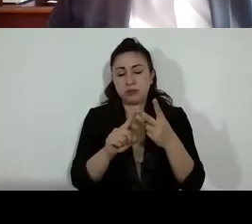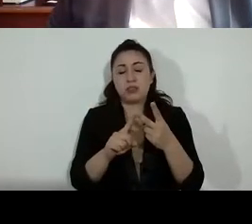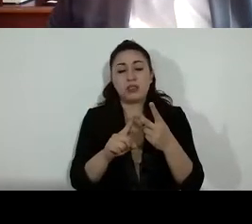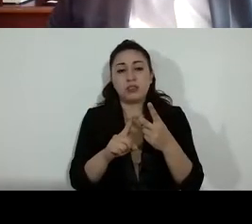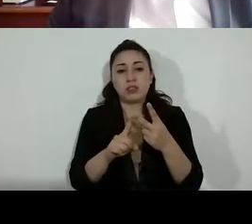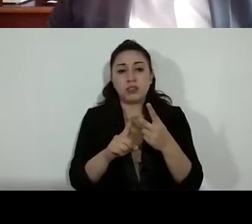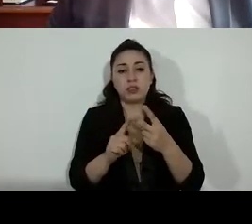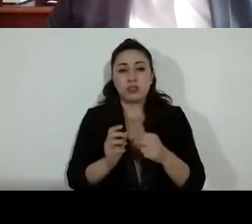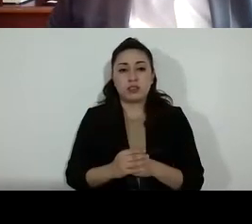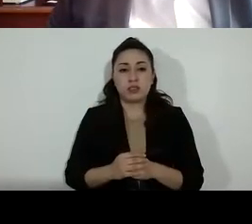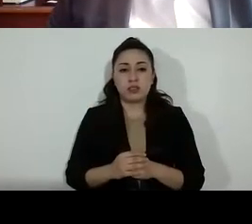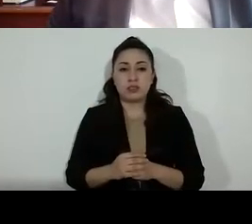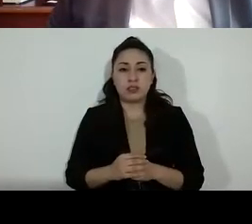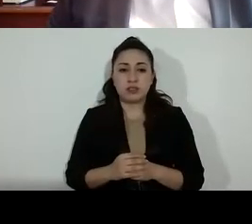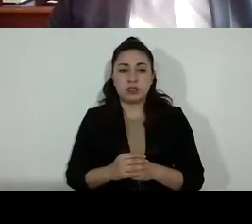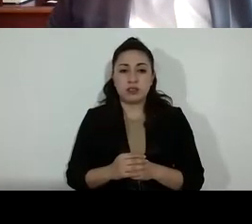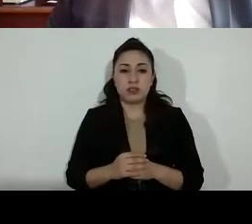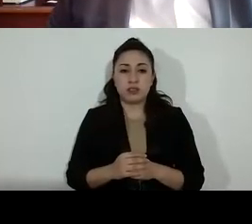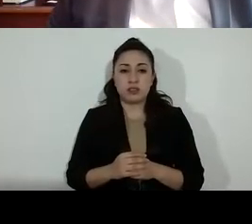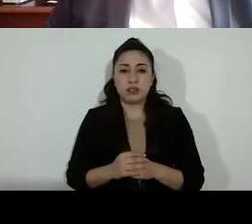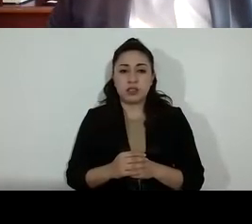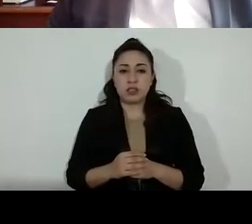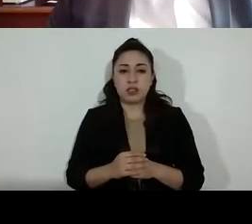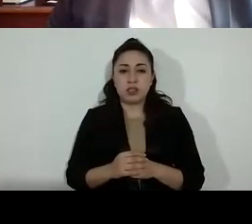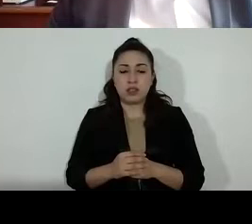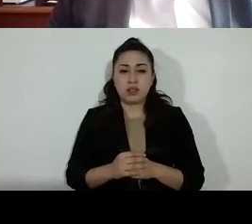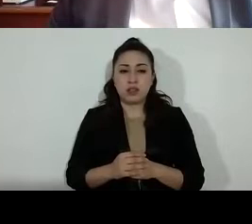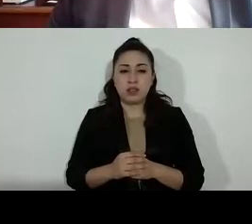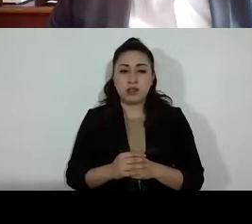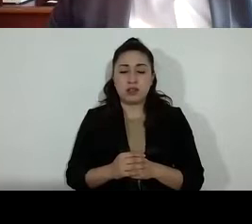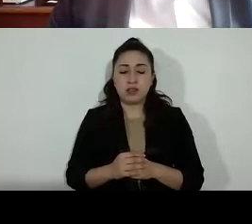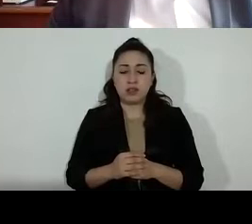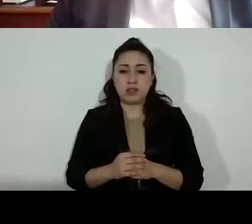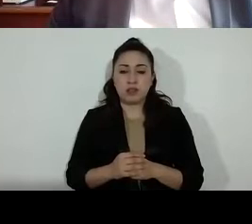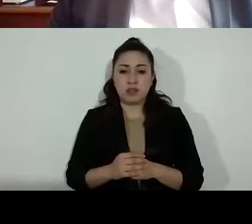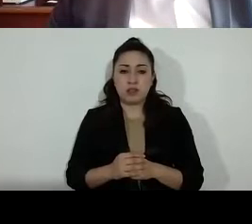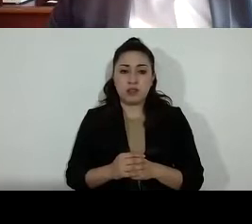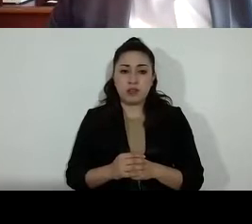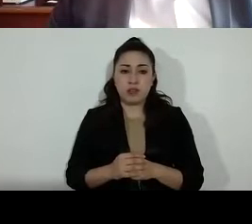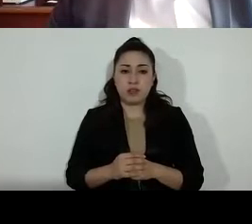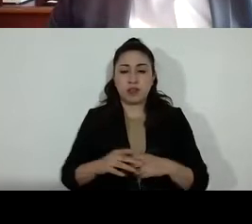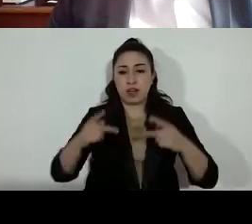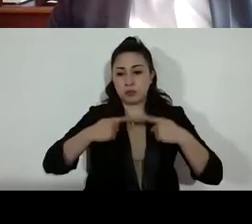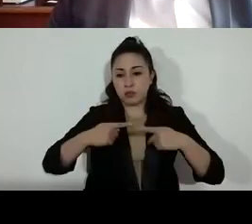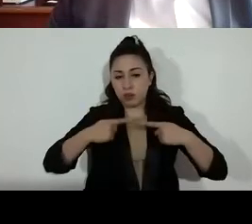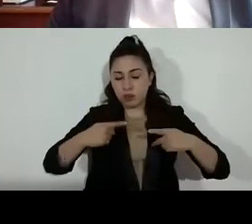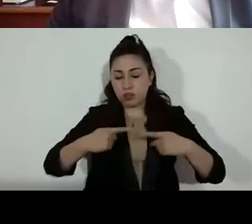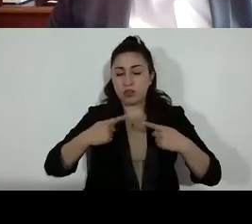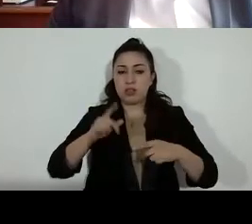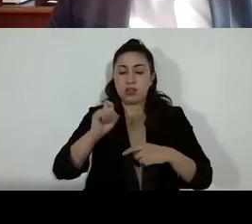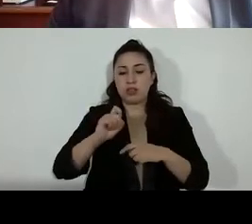hacen algunas de las víctimas del tema de la tragedia de la línea 12 para